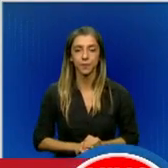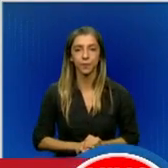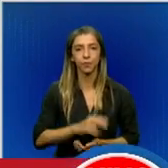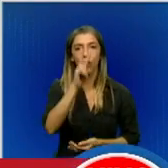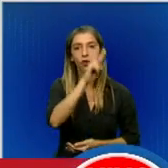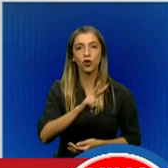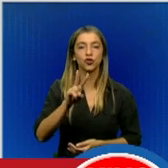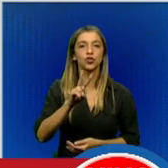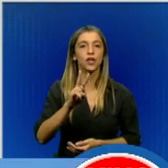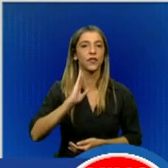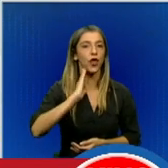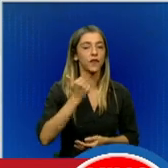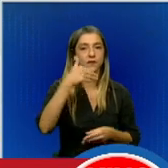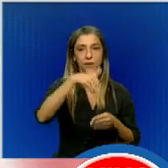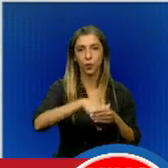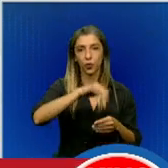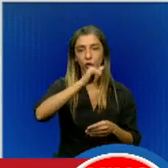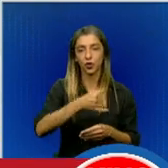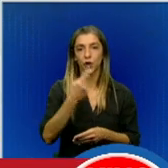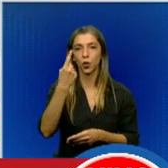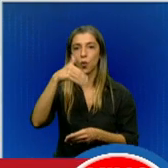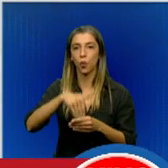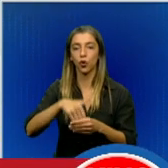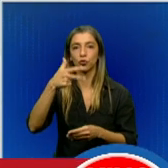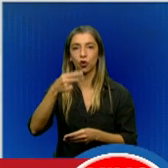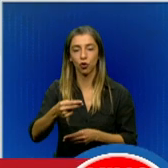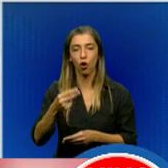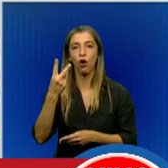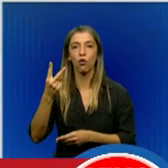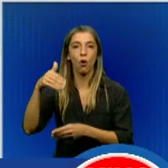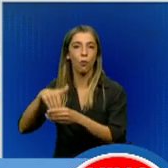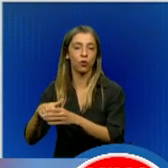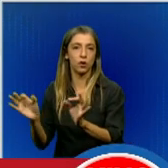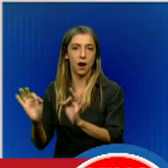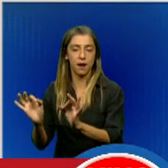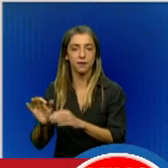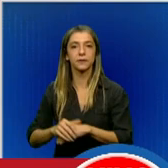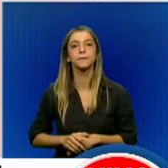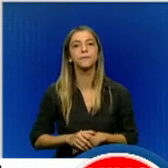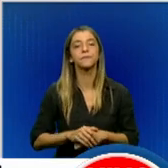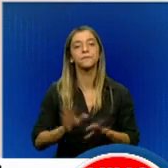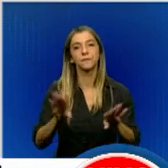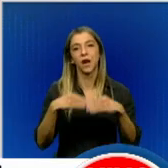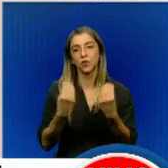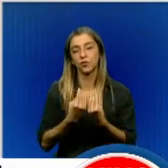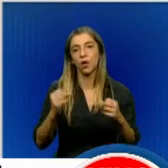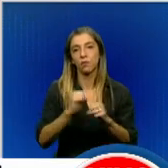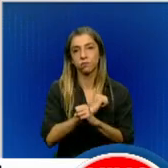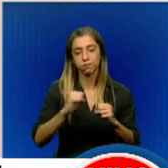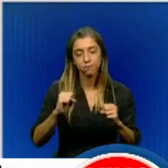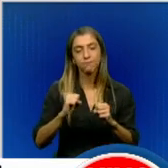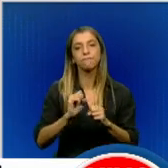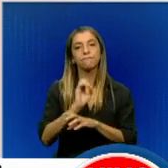216 afirmativos 1 negativo 2 abstenciones resulta afirmativo se